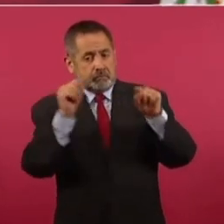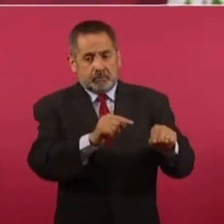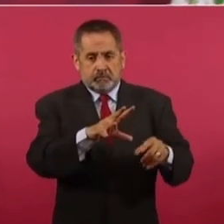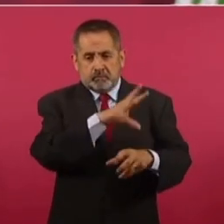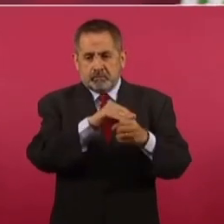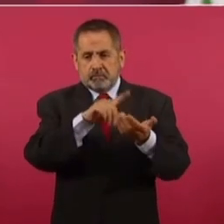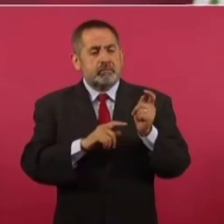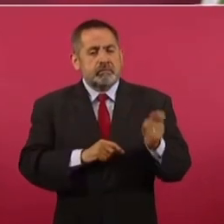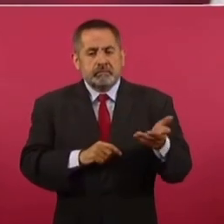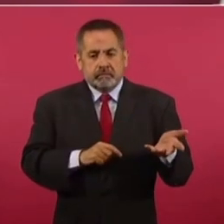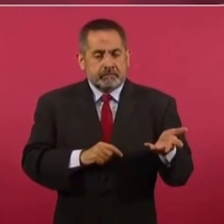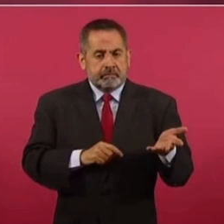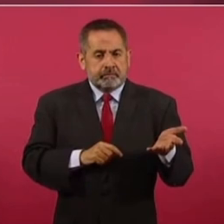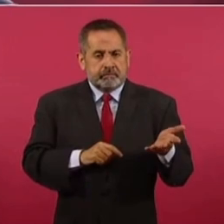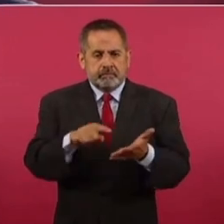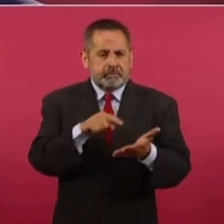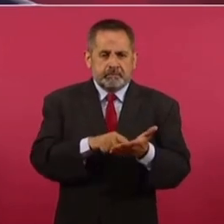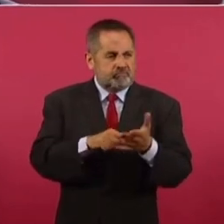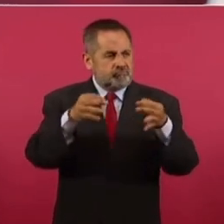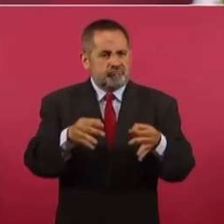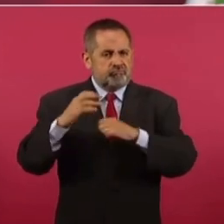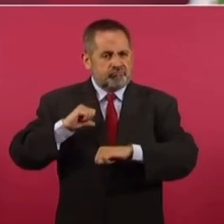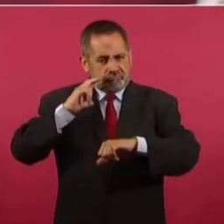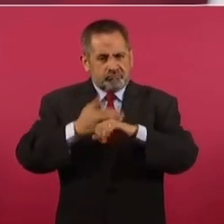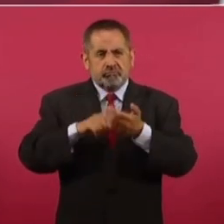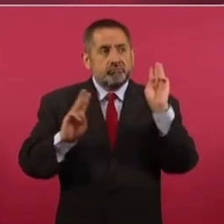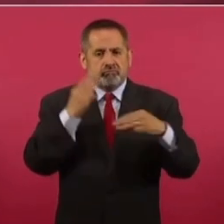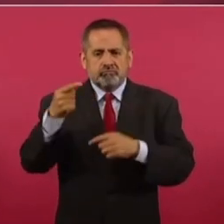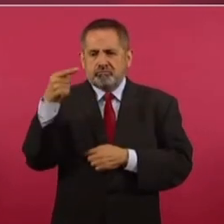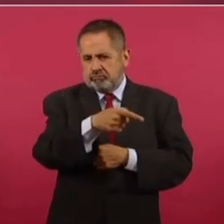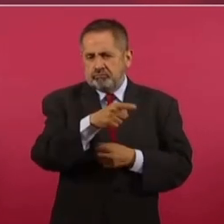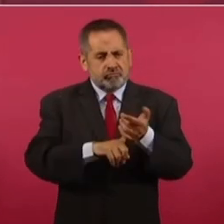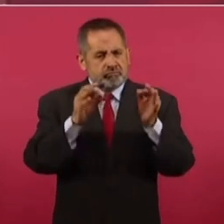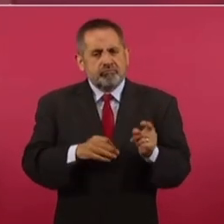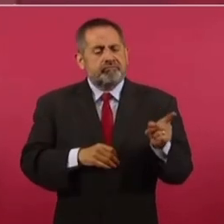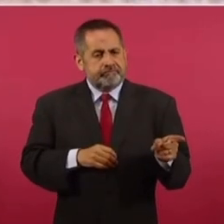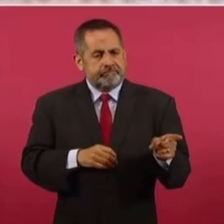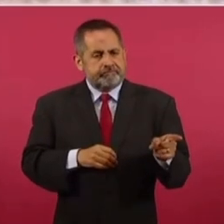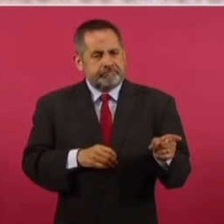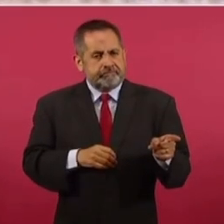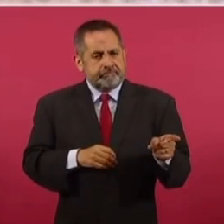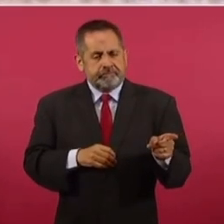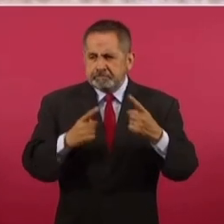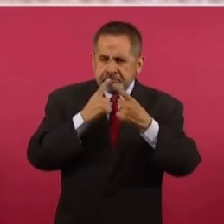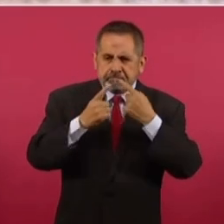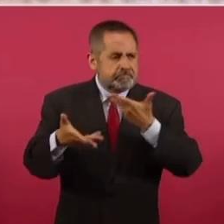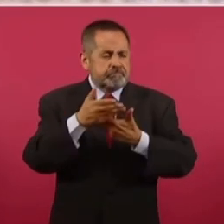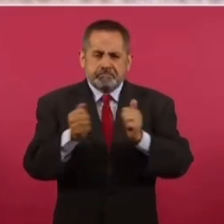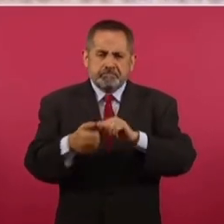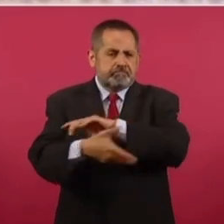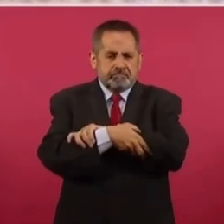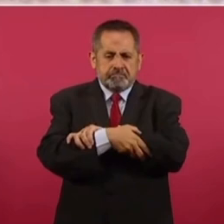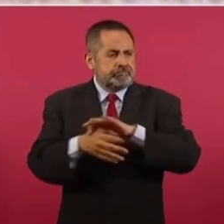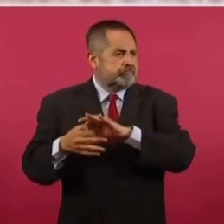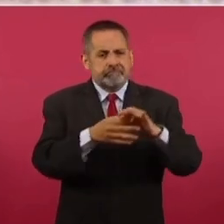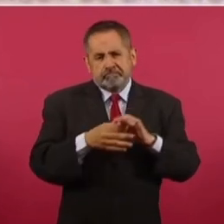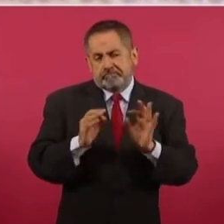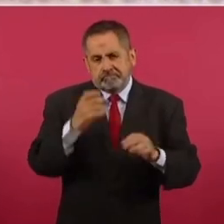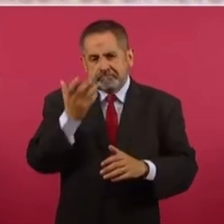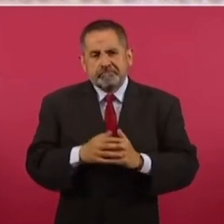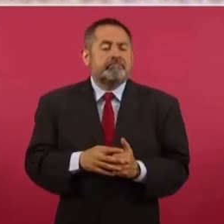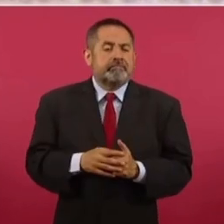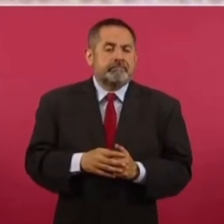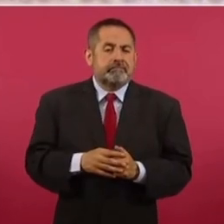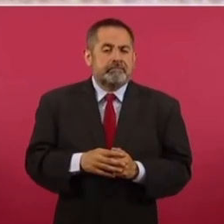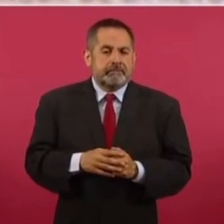conviertan en la sede mundial del diálogo y la fraternidad,